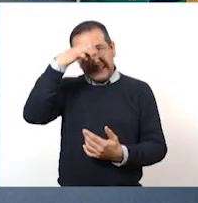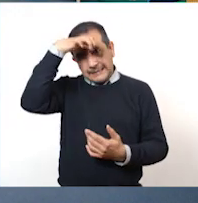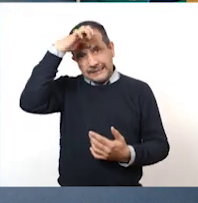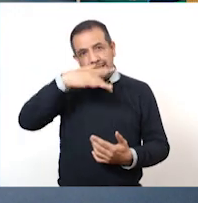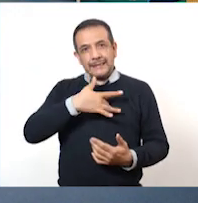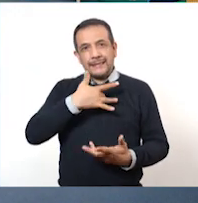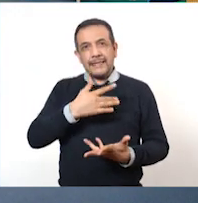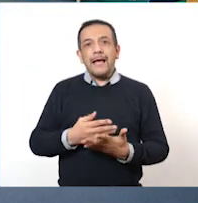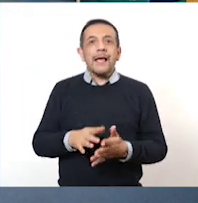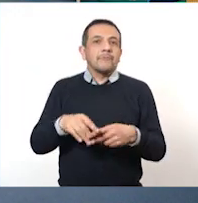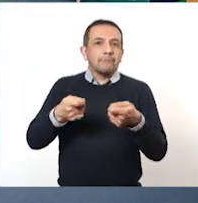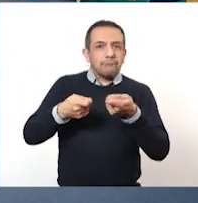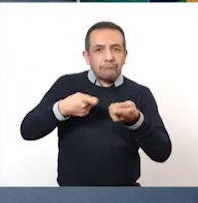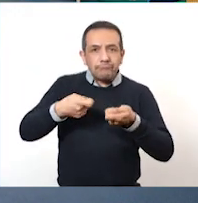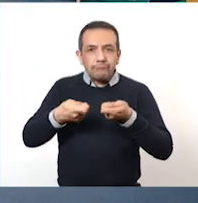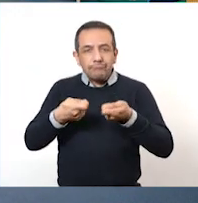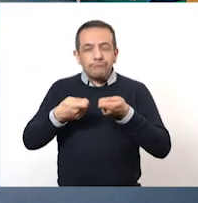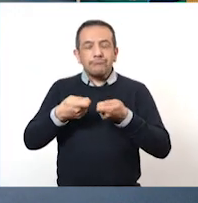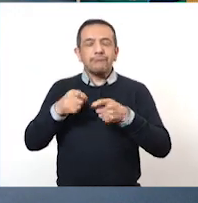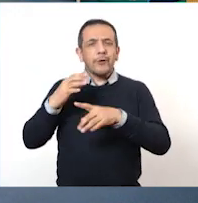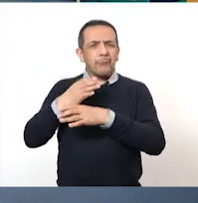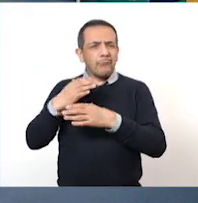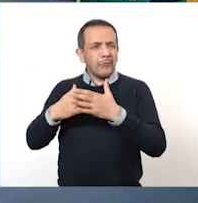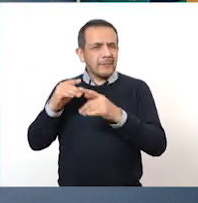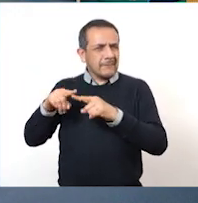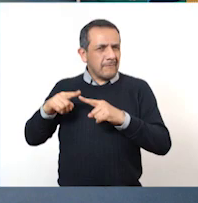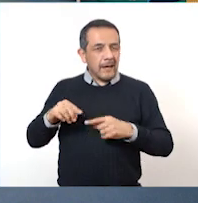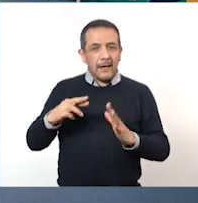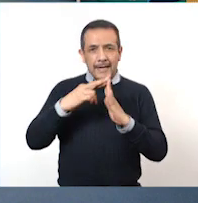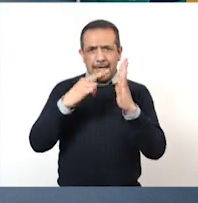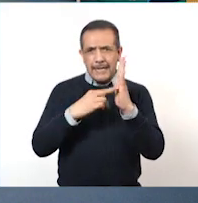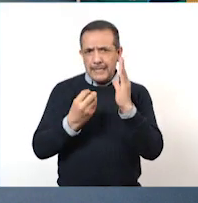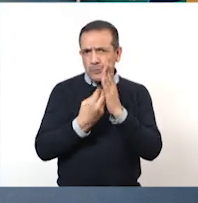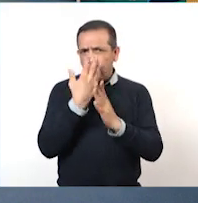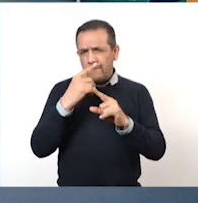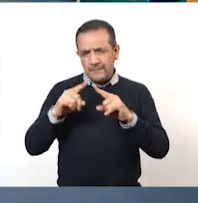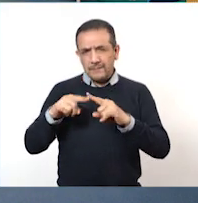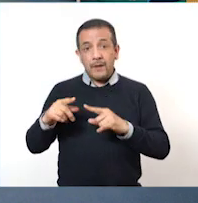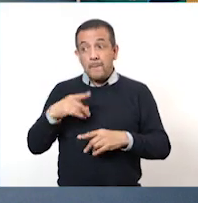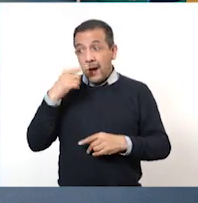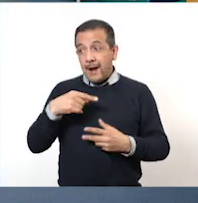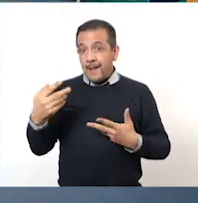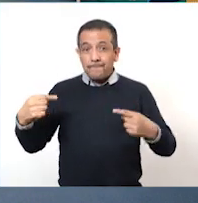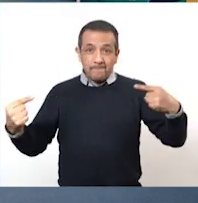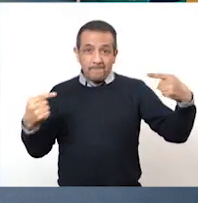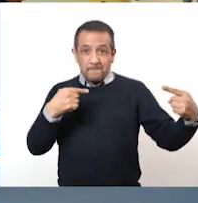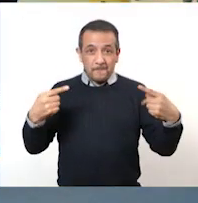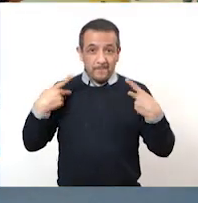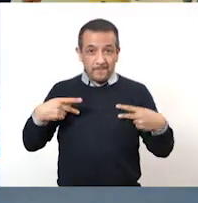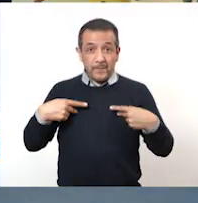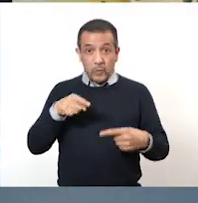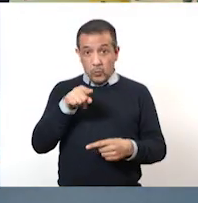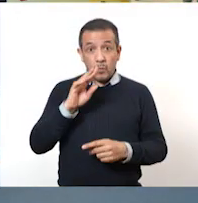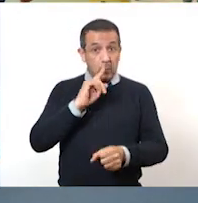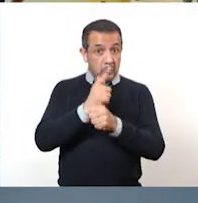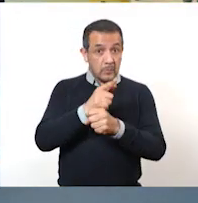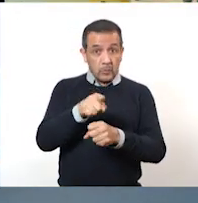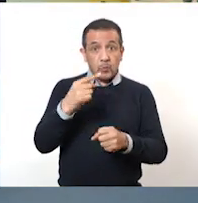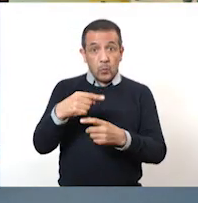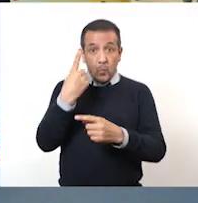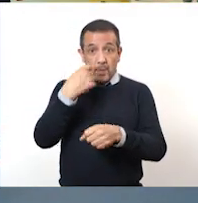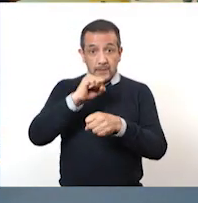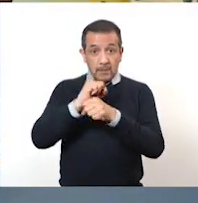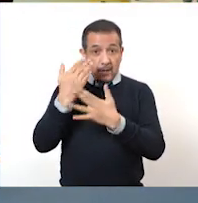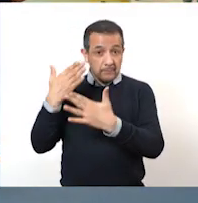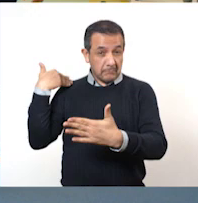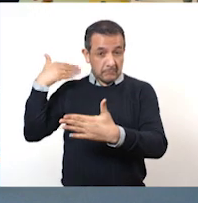reglas, maneras de jugar, manipular implementos e inventar un torneo con las otras personas. ¡Excelente! Como pudiste darte cuenta,